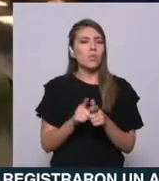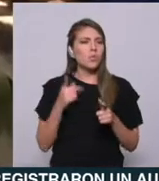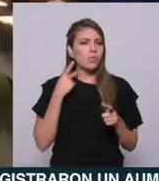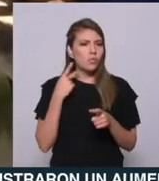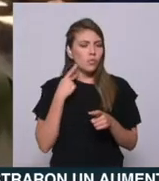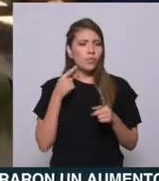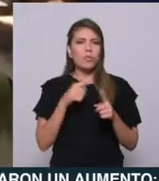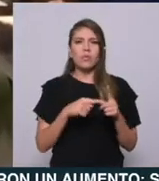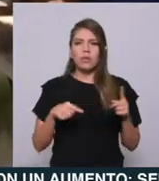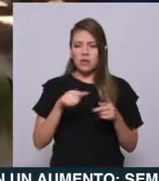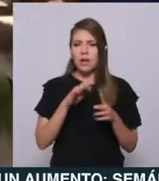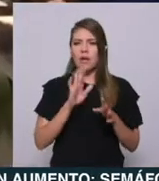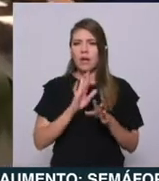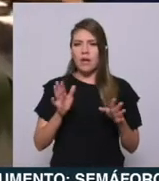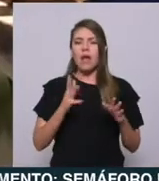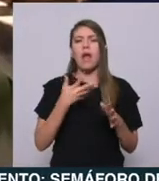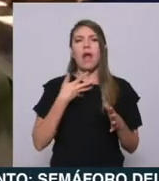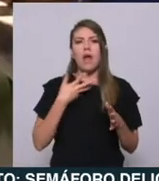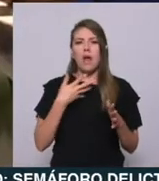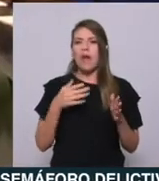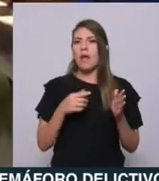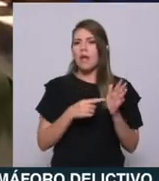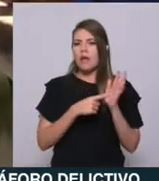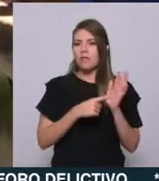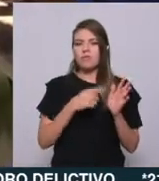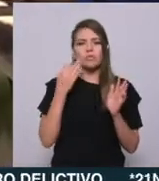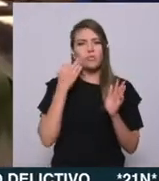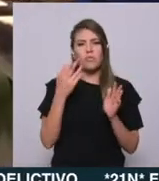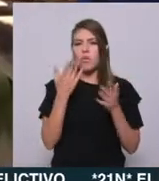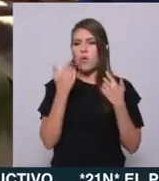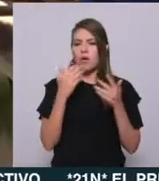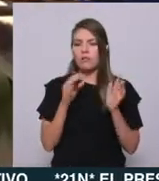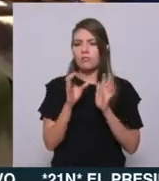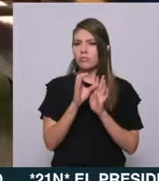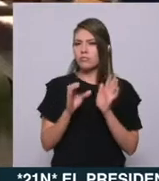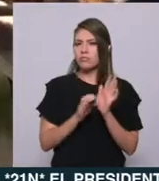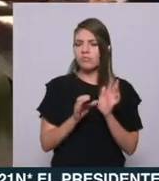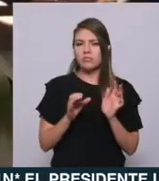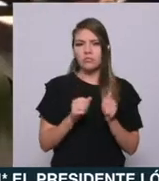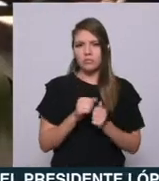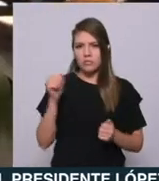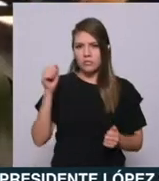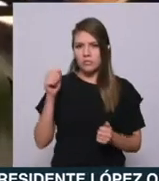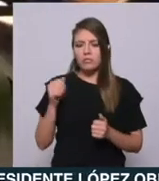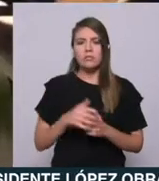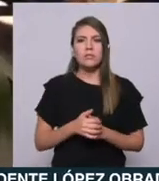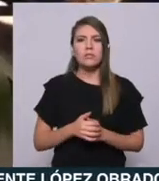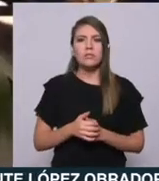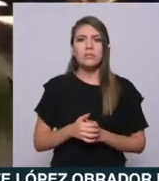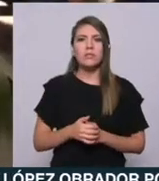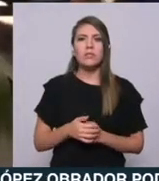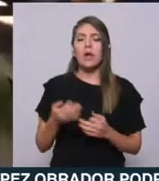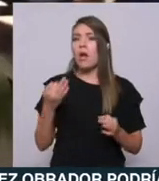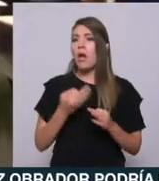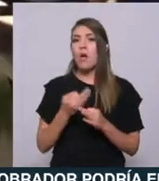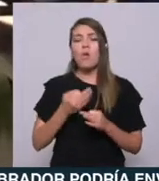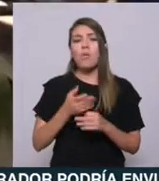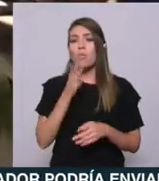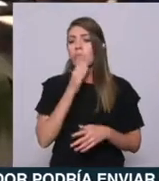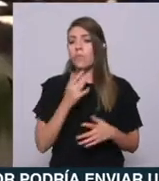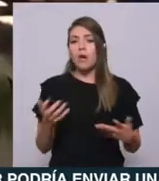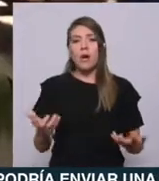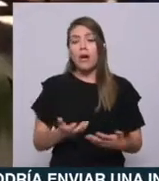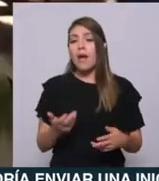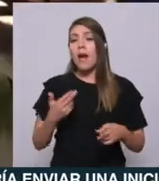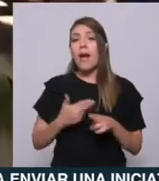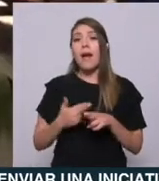unanimidad que eran inconstitucionales. Lo mismo va a suceder ahora. Es muy importante aclarar que ahorita no podemos presentar esta acción hasta